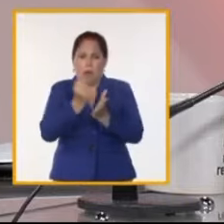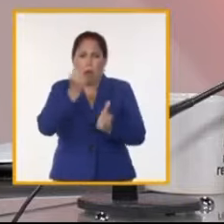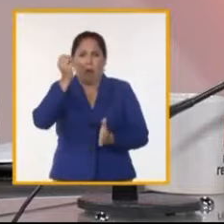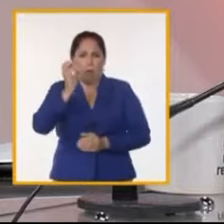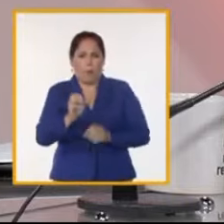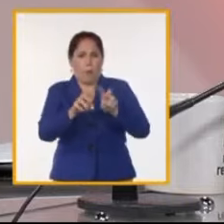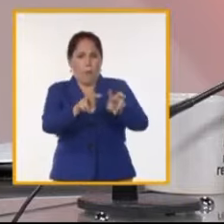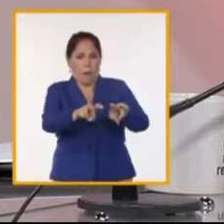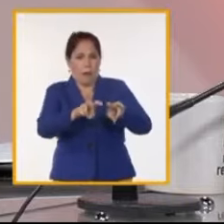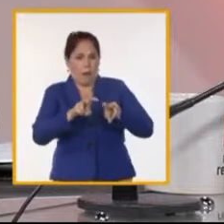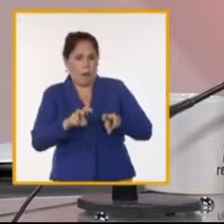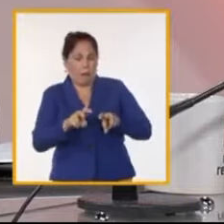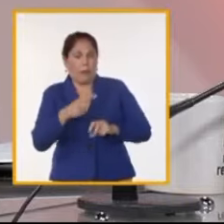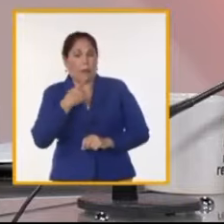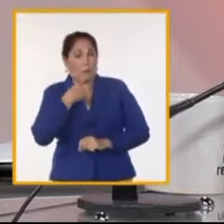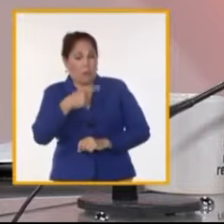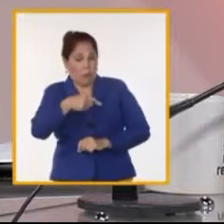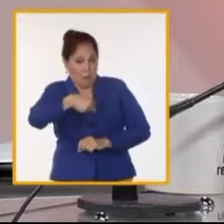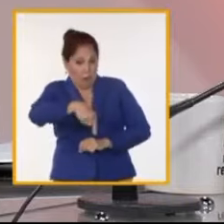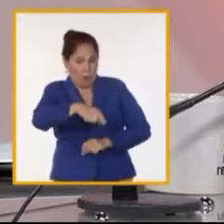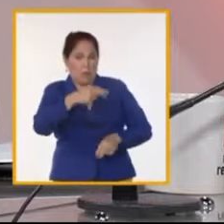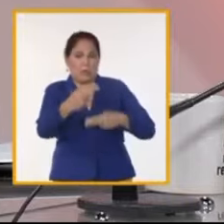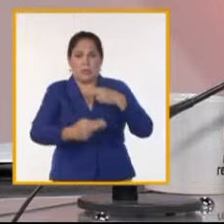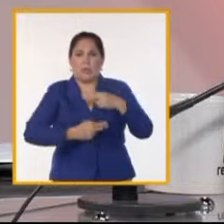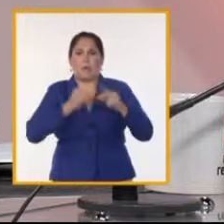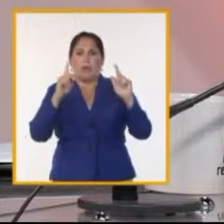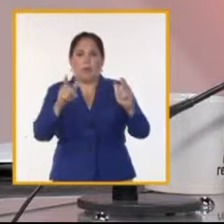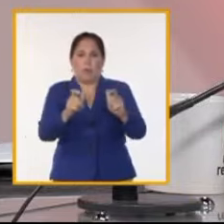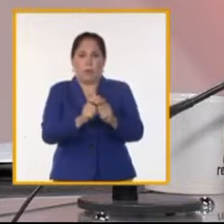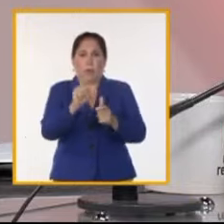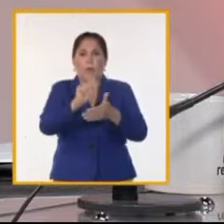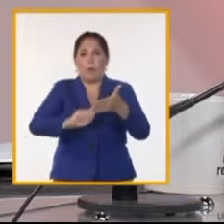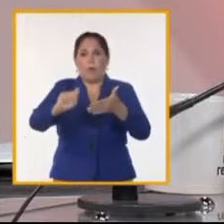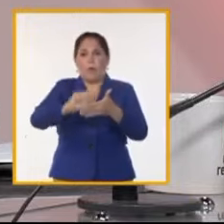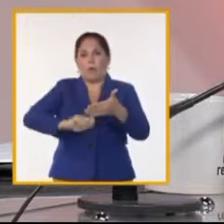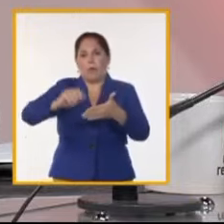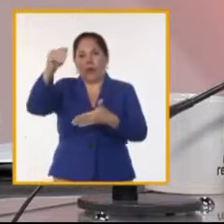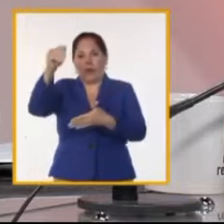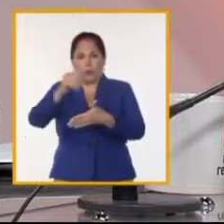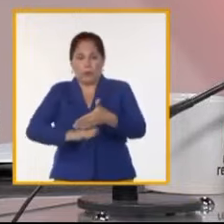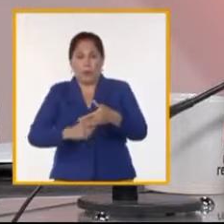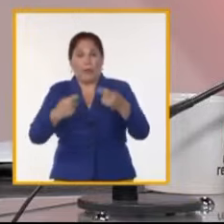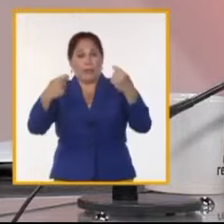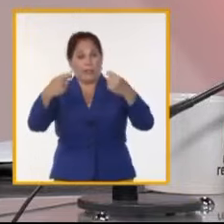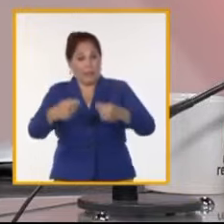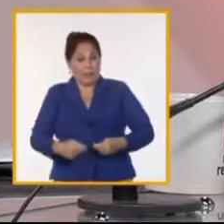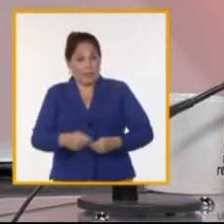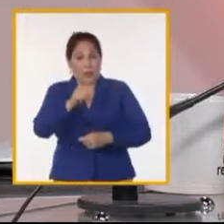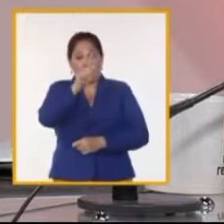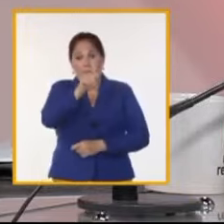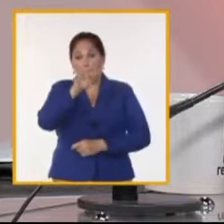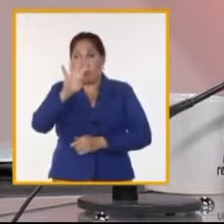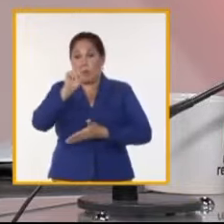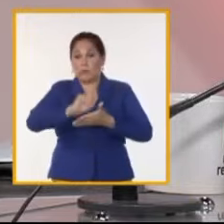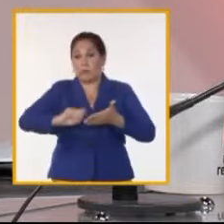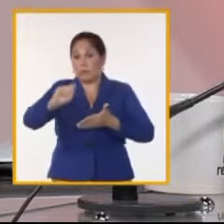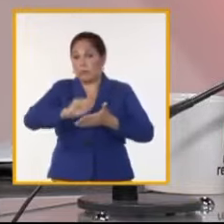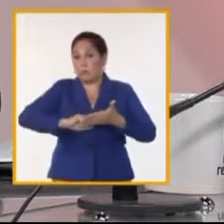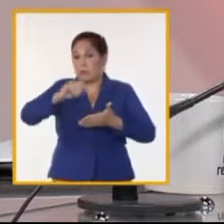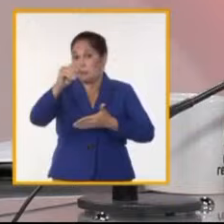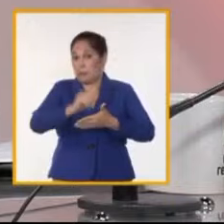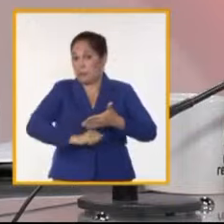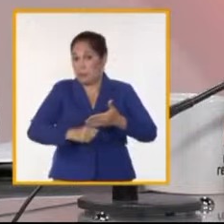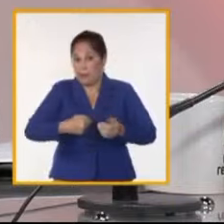el parlamento indicó la televisión Estatal iraní según el acuerdo inicial del Consejo de Guardianes se decidió que la de cuarta elección presidencial se